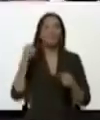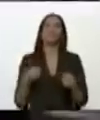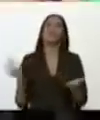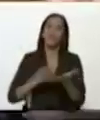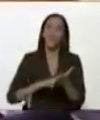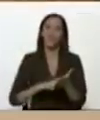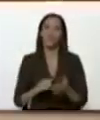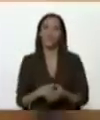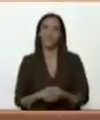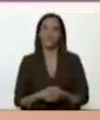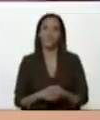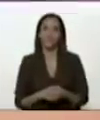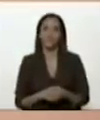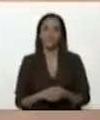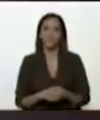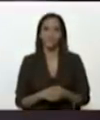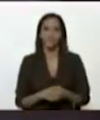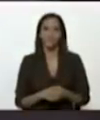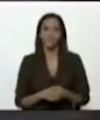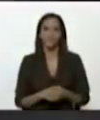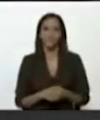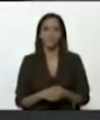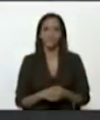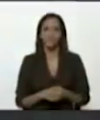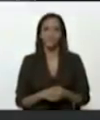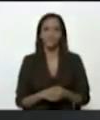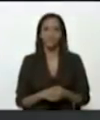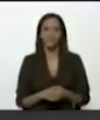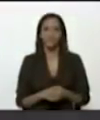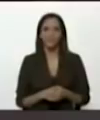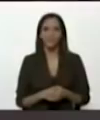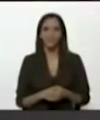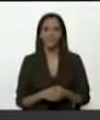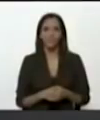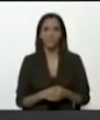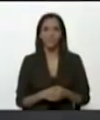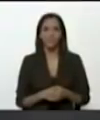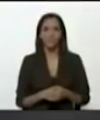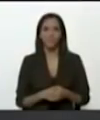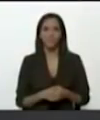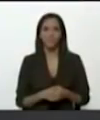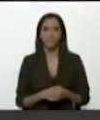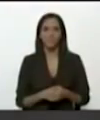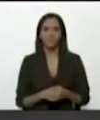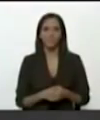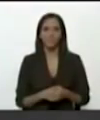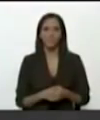Thank you.